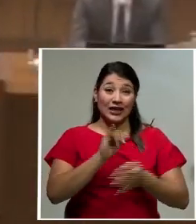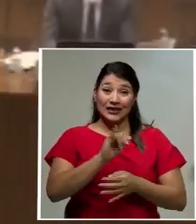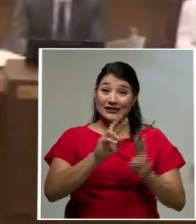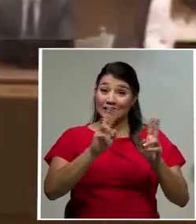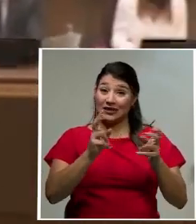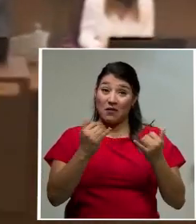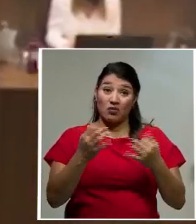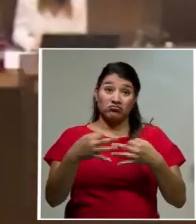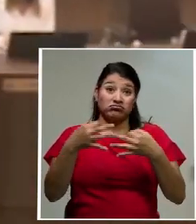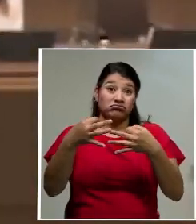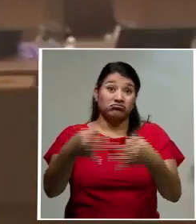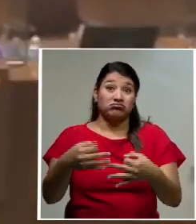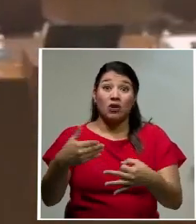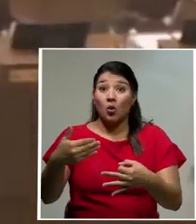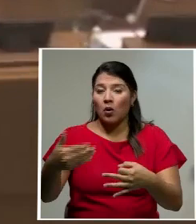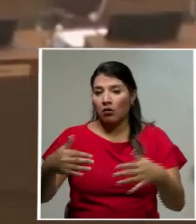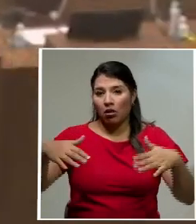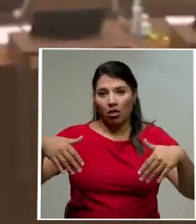un nuevo aviso.